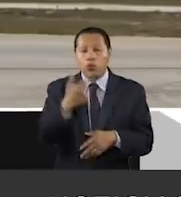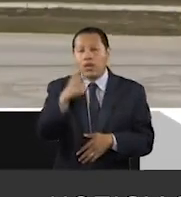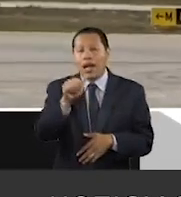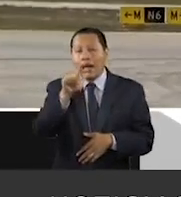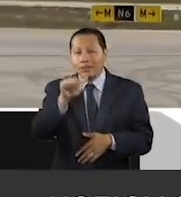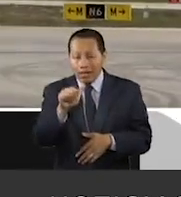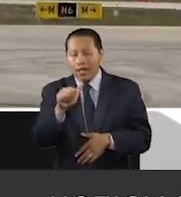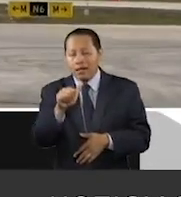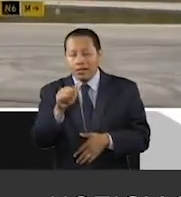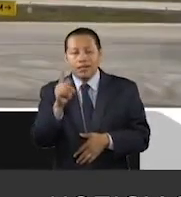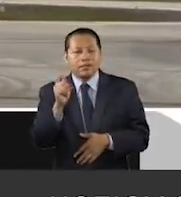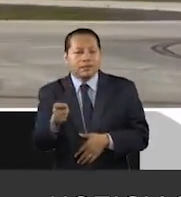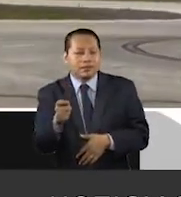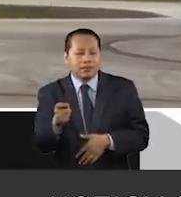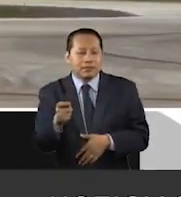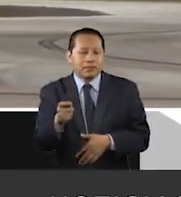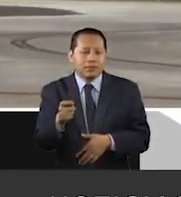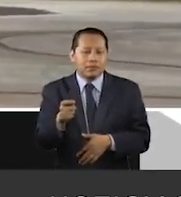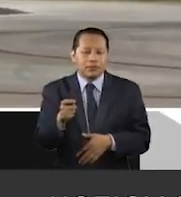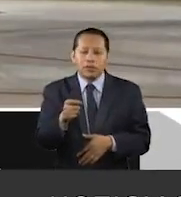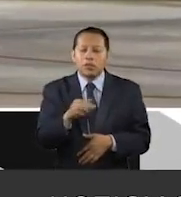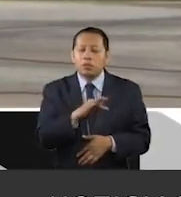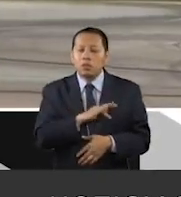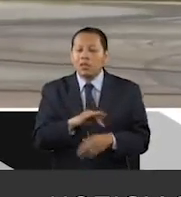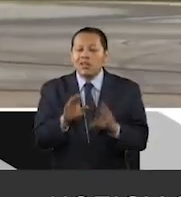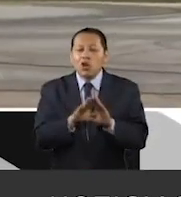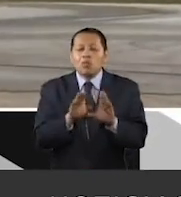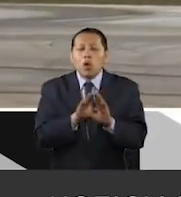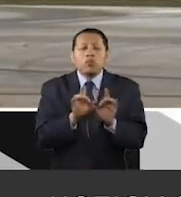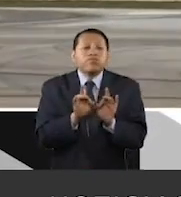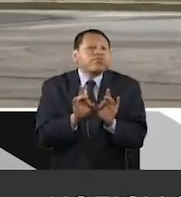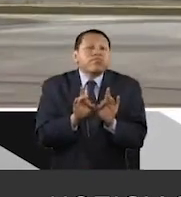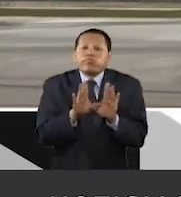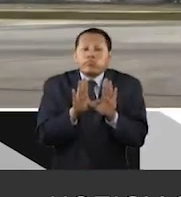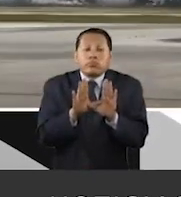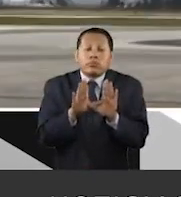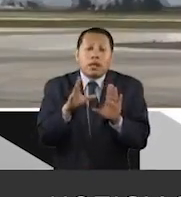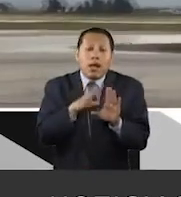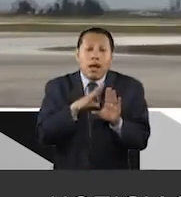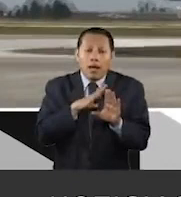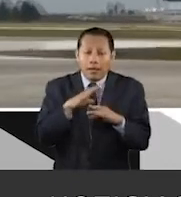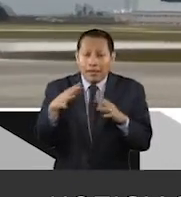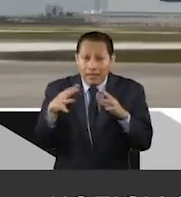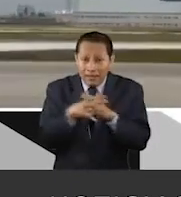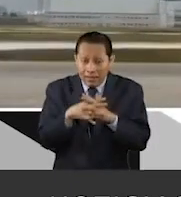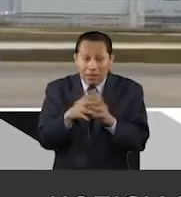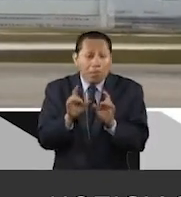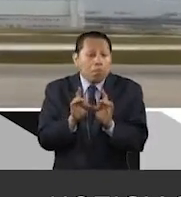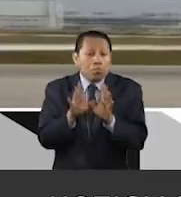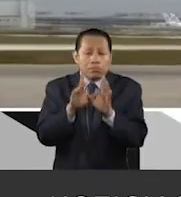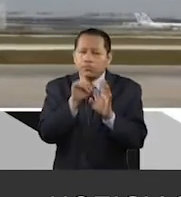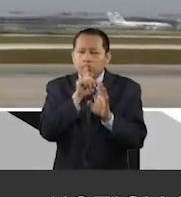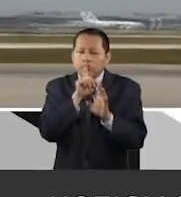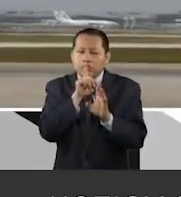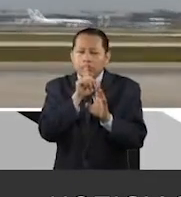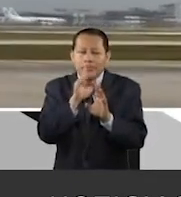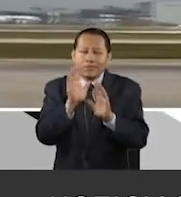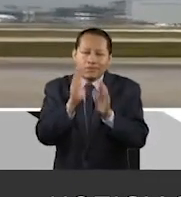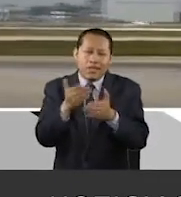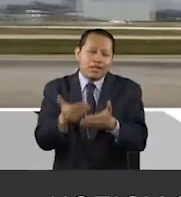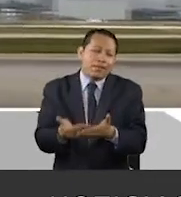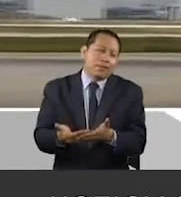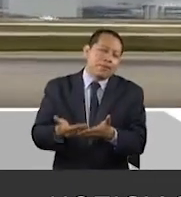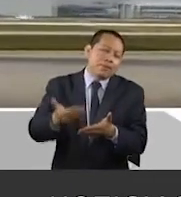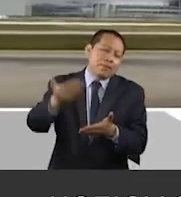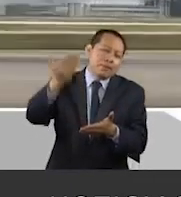es algo que sucedió de la noche a la mañana. Detrás de esto hay un conflicto que data por